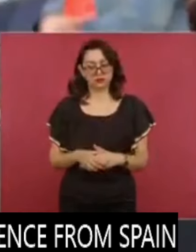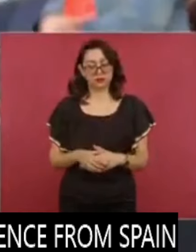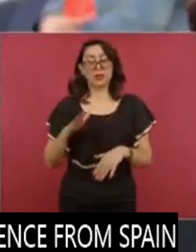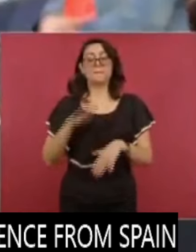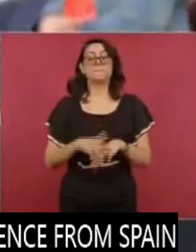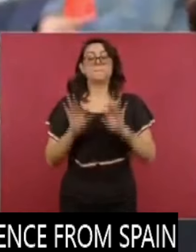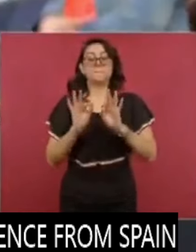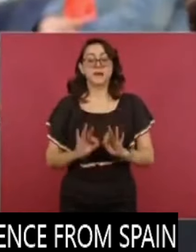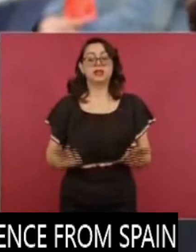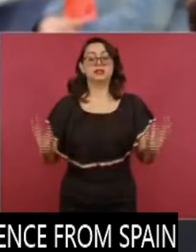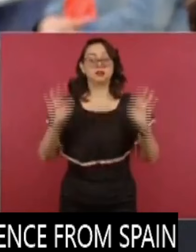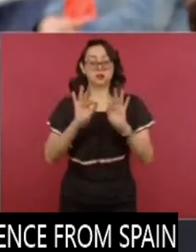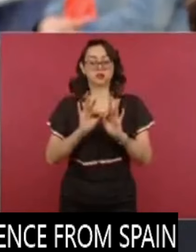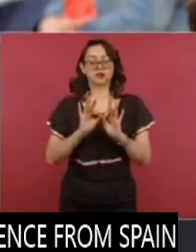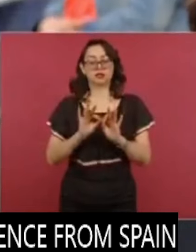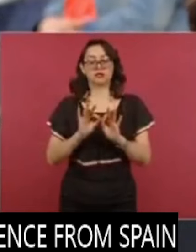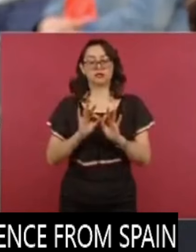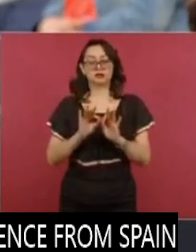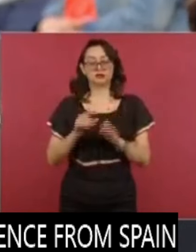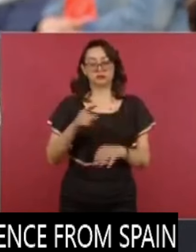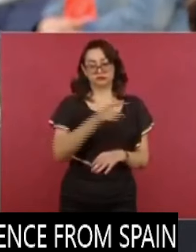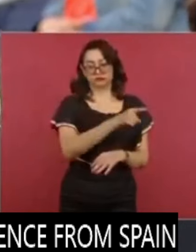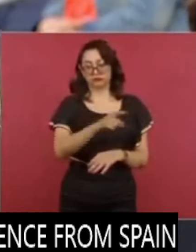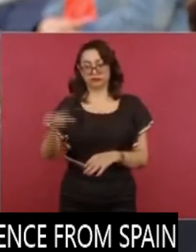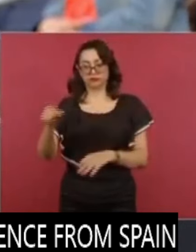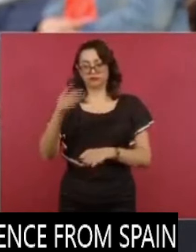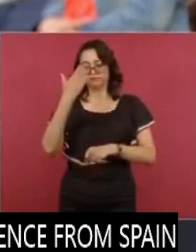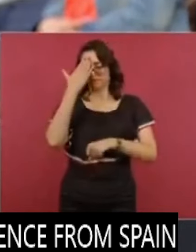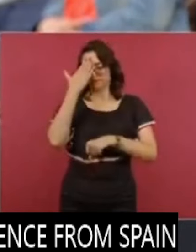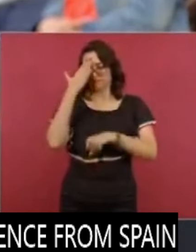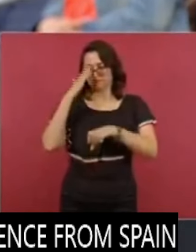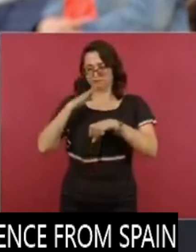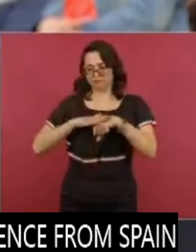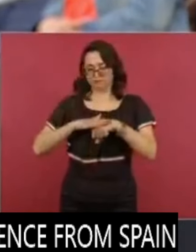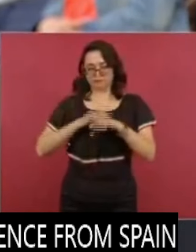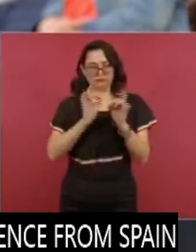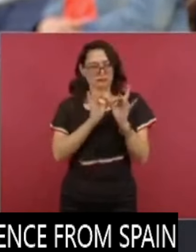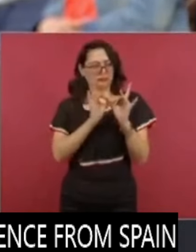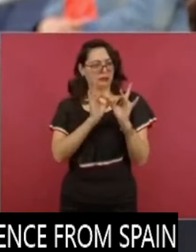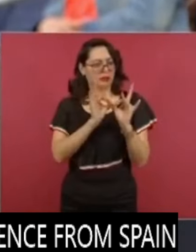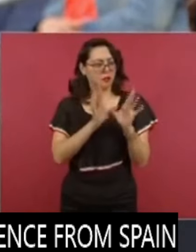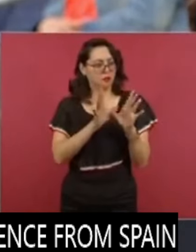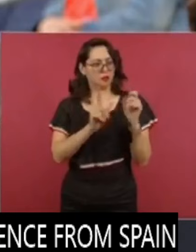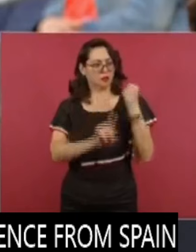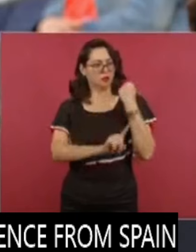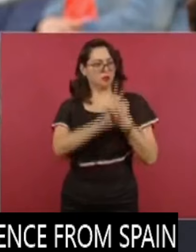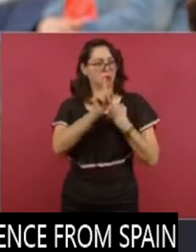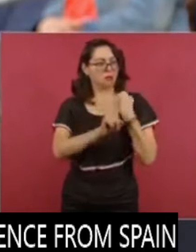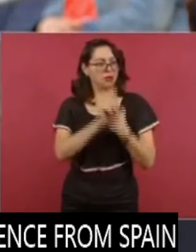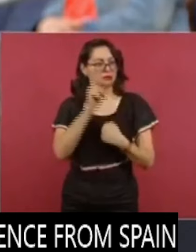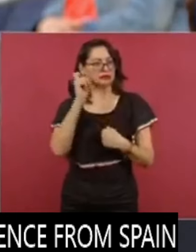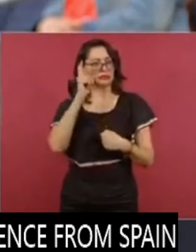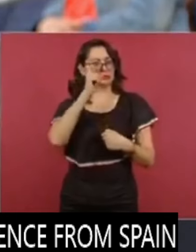Principalmente, que estos recuerdos estén siempre presentes en aquellos momentos difíciles en que, como